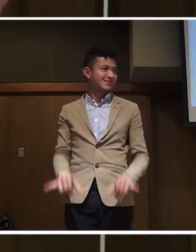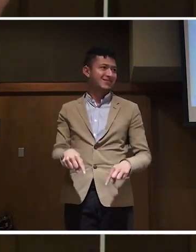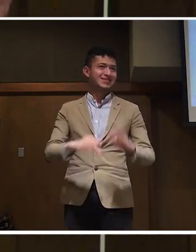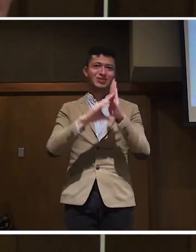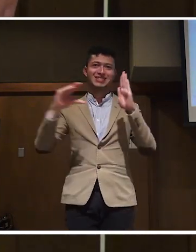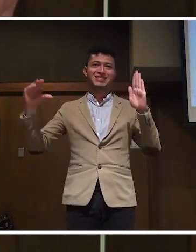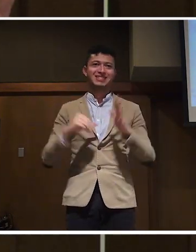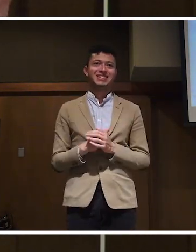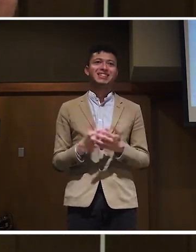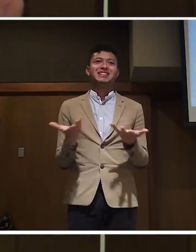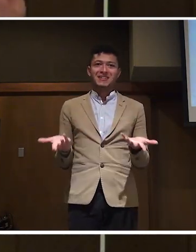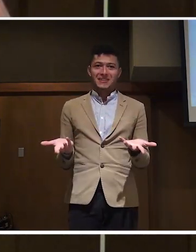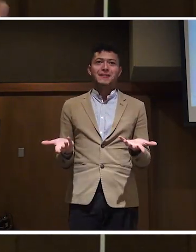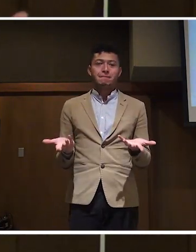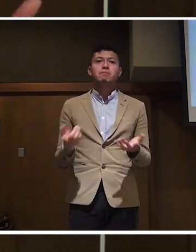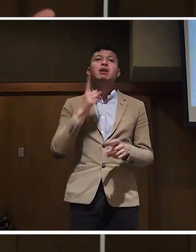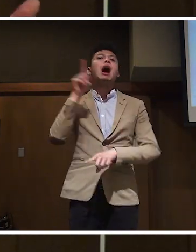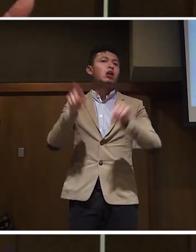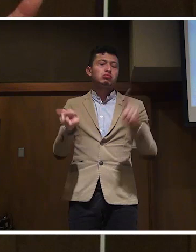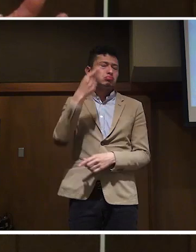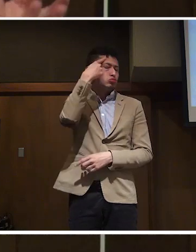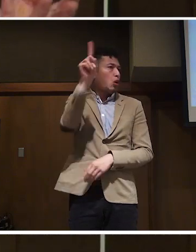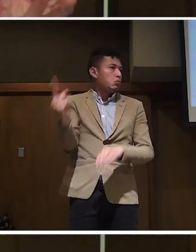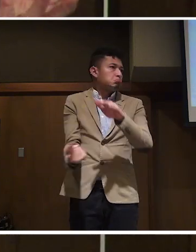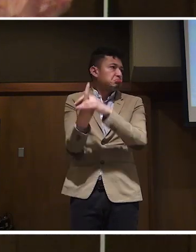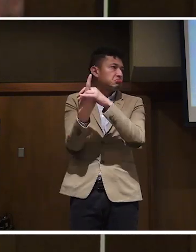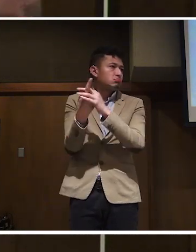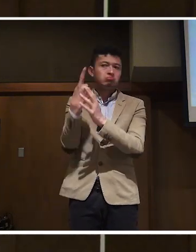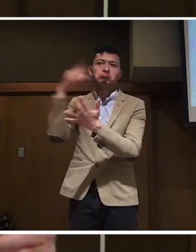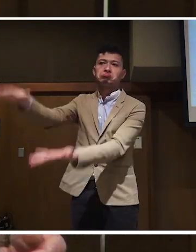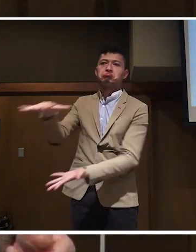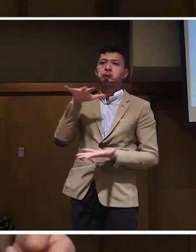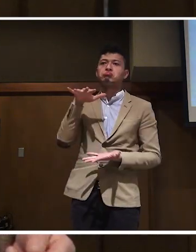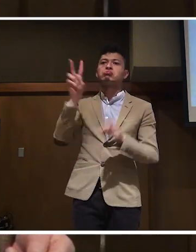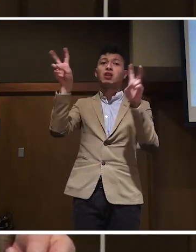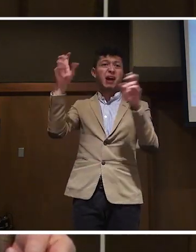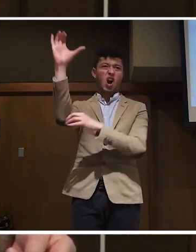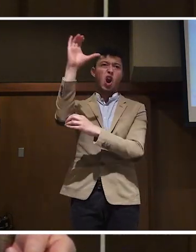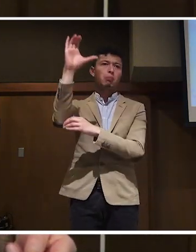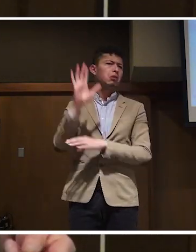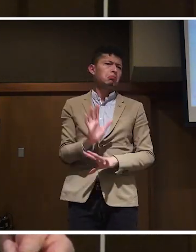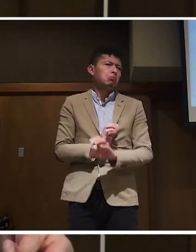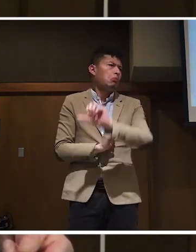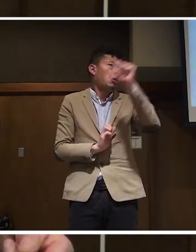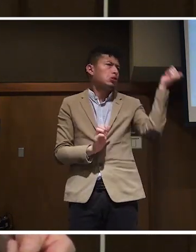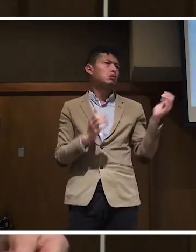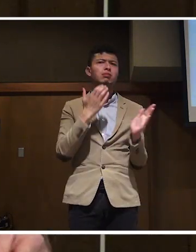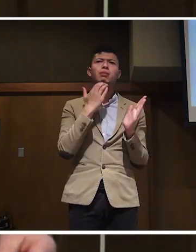mismo, colecciones a veces inesperadas que no tienen que ver con Colombia, por ejemplo, la